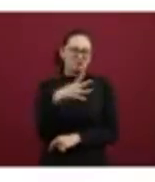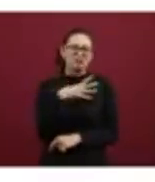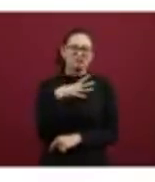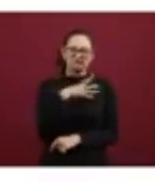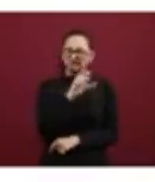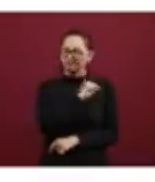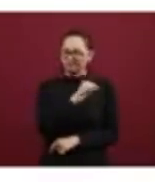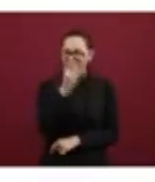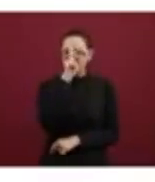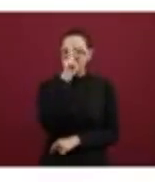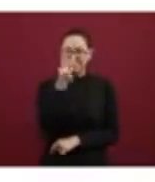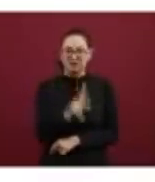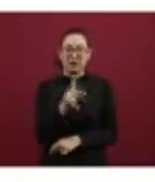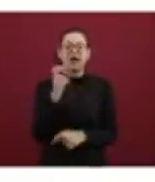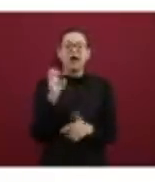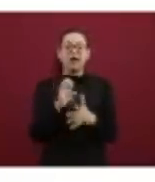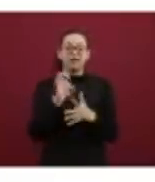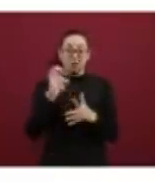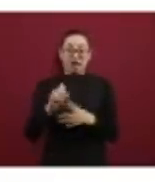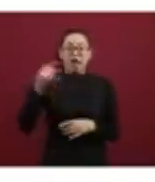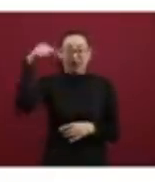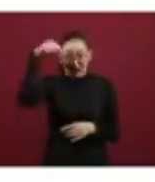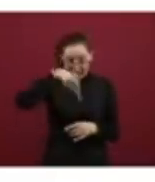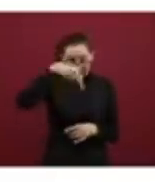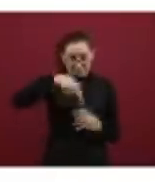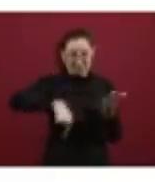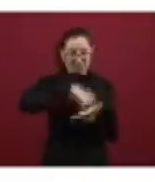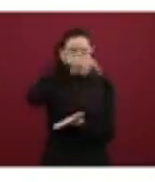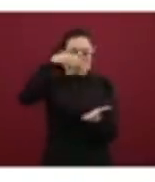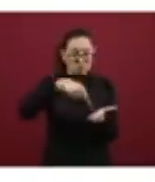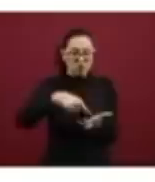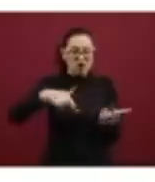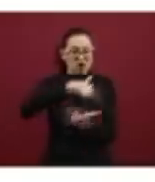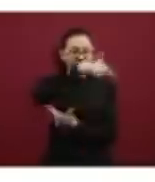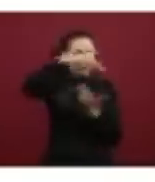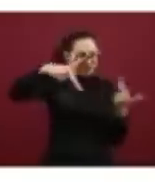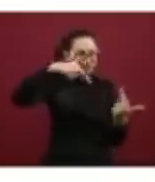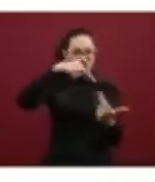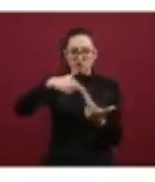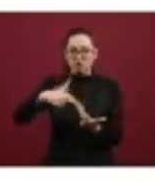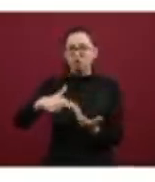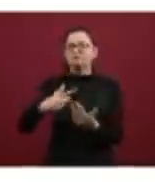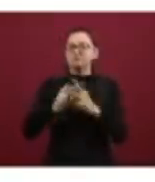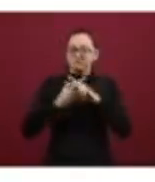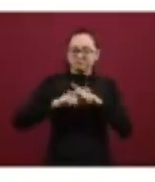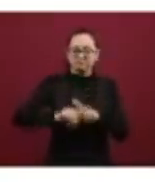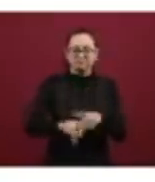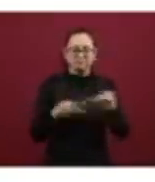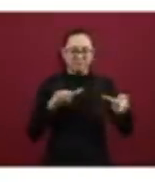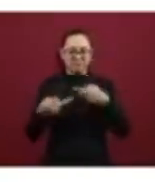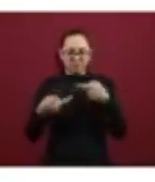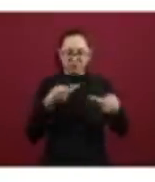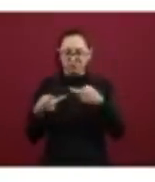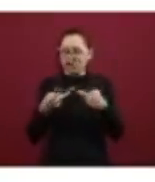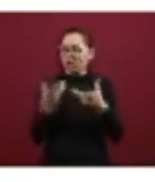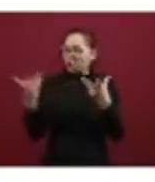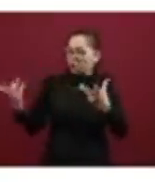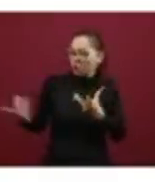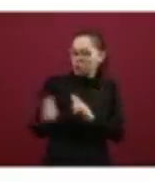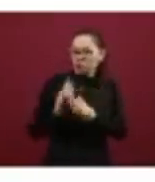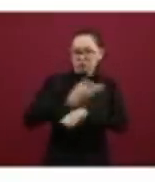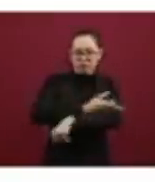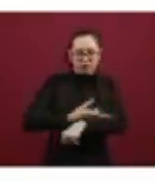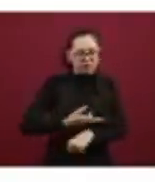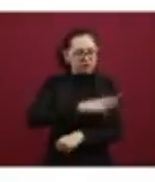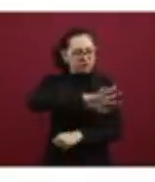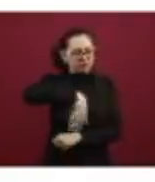programas regionales de búsqueda y acompañamiento de los familiares para que las labores de búsqueda y más adelante las